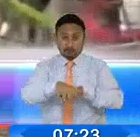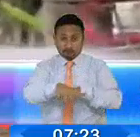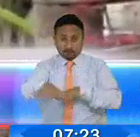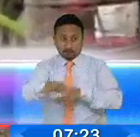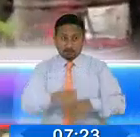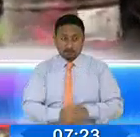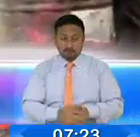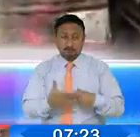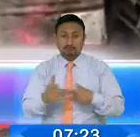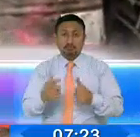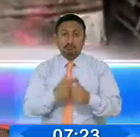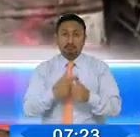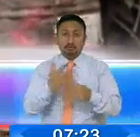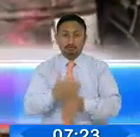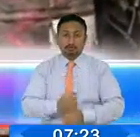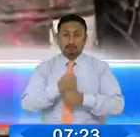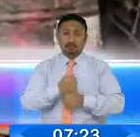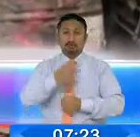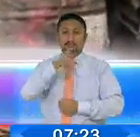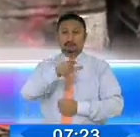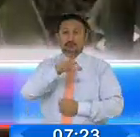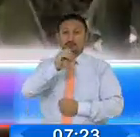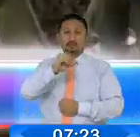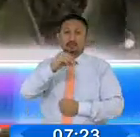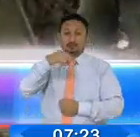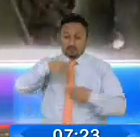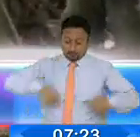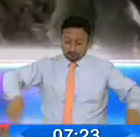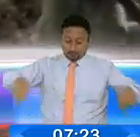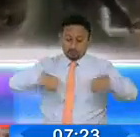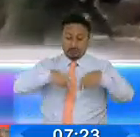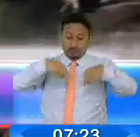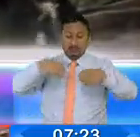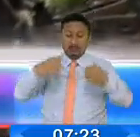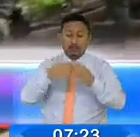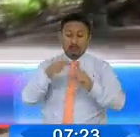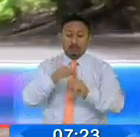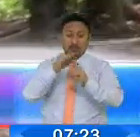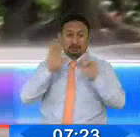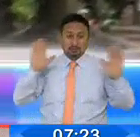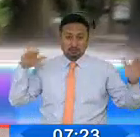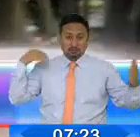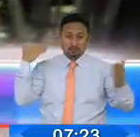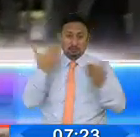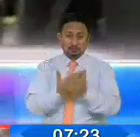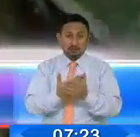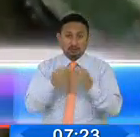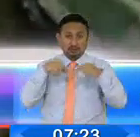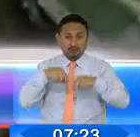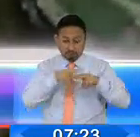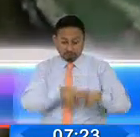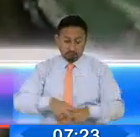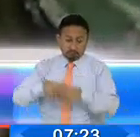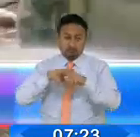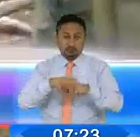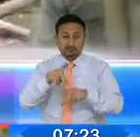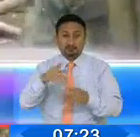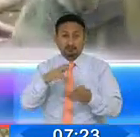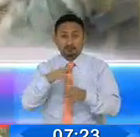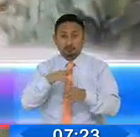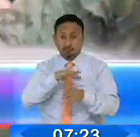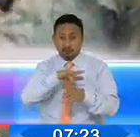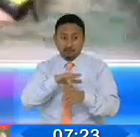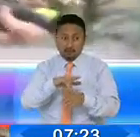quedó asegurada en un perímetro de 300 metros hasta la llegada de equipos especiales para hacer un barrido y descartar riesgos para